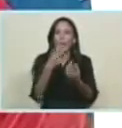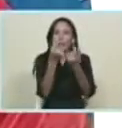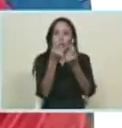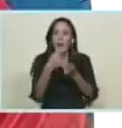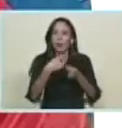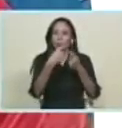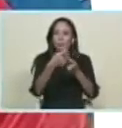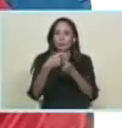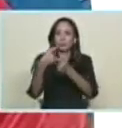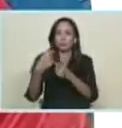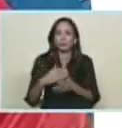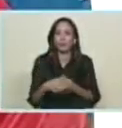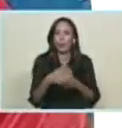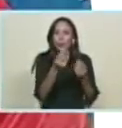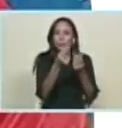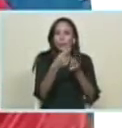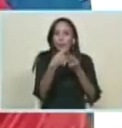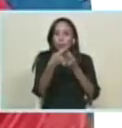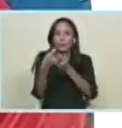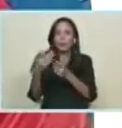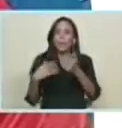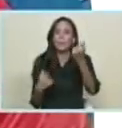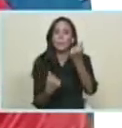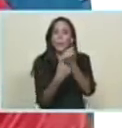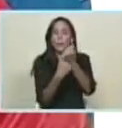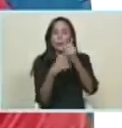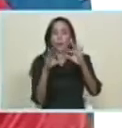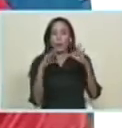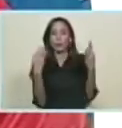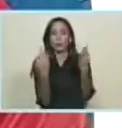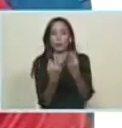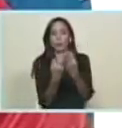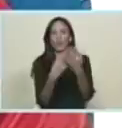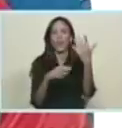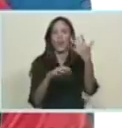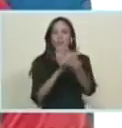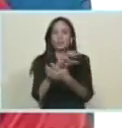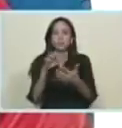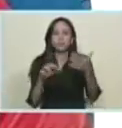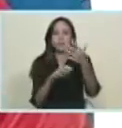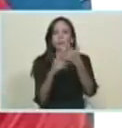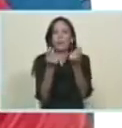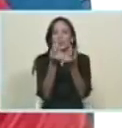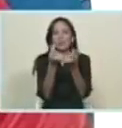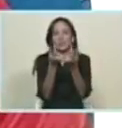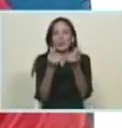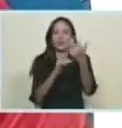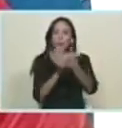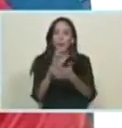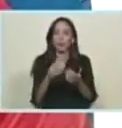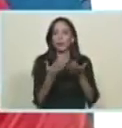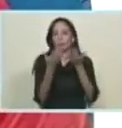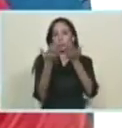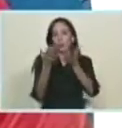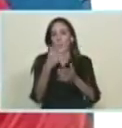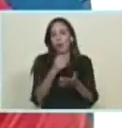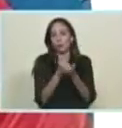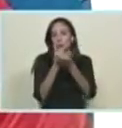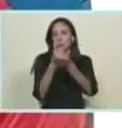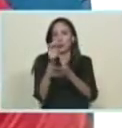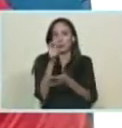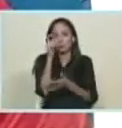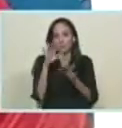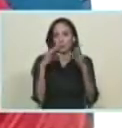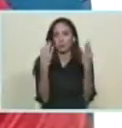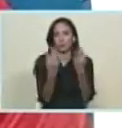navideños para apoyar a la familia contra la guerra económica en Navidad. Y a